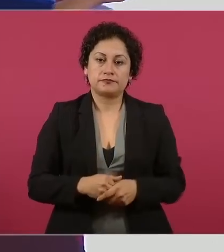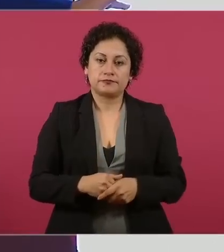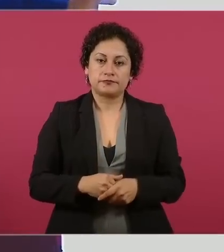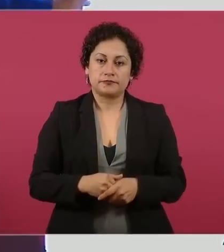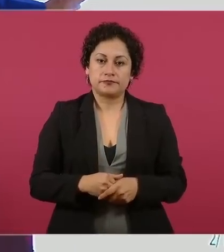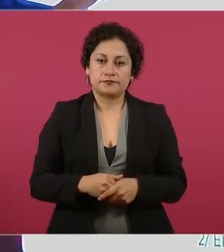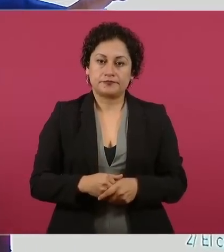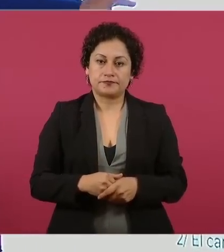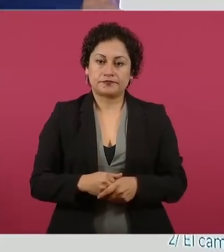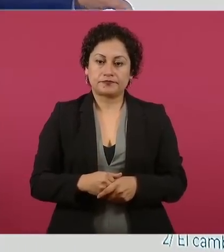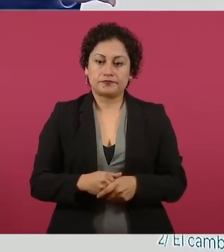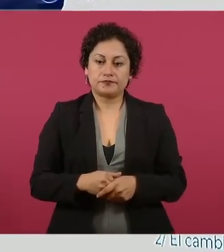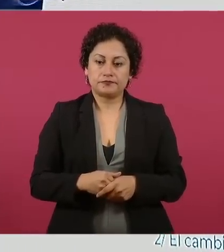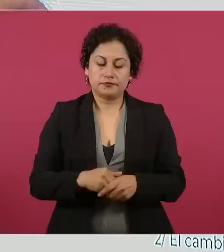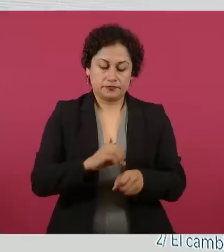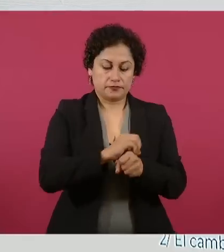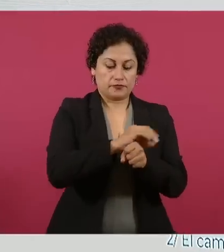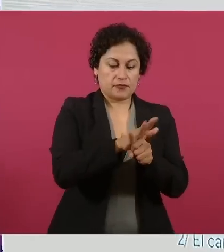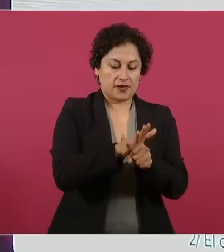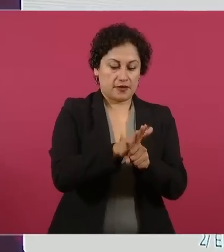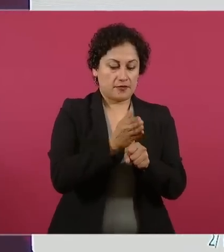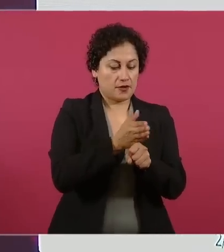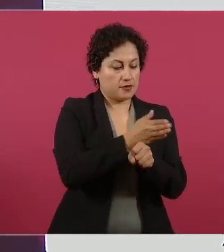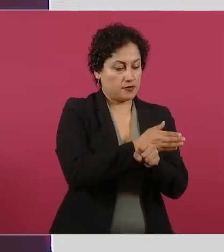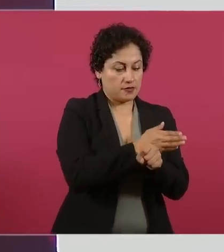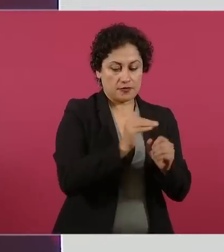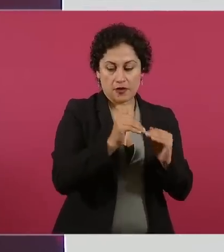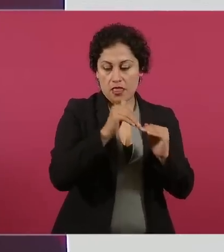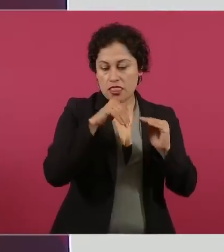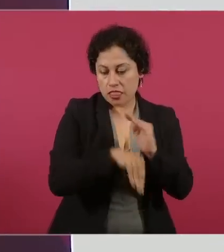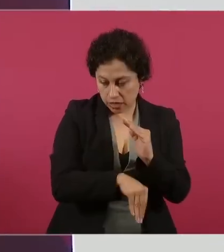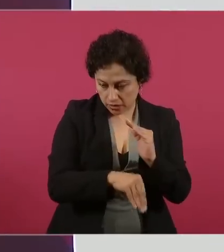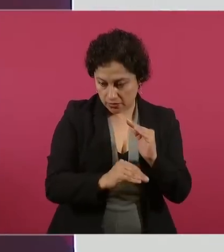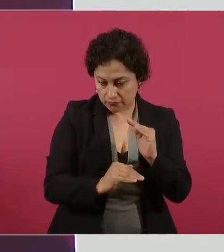que antes de la pandemia,